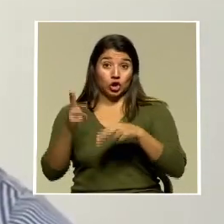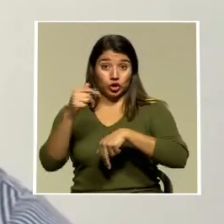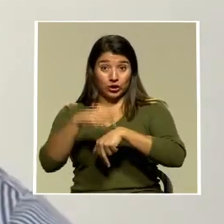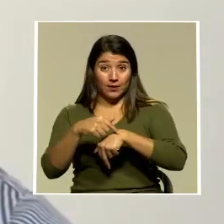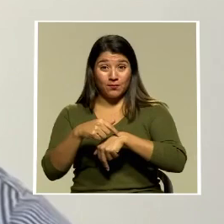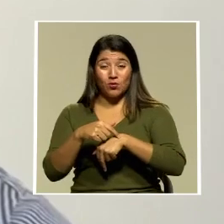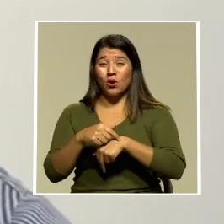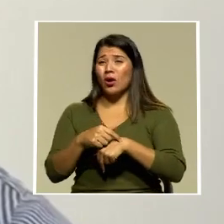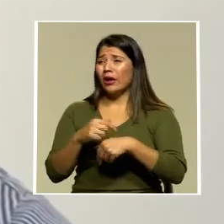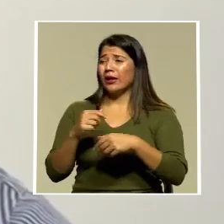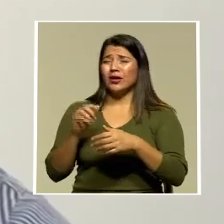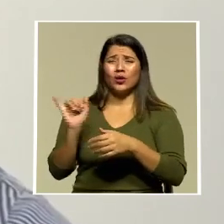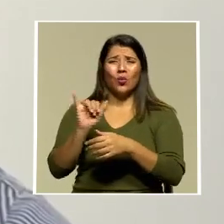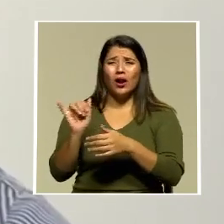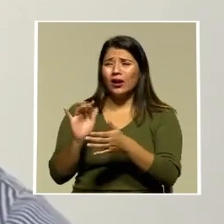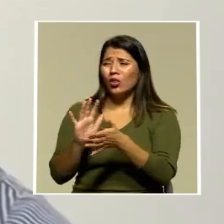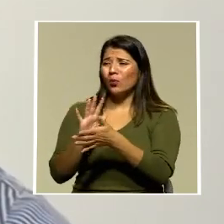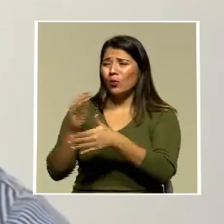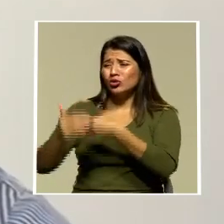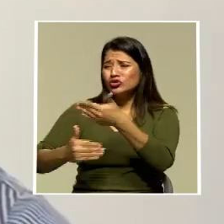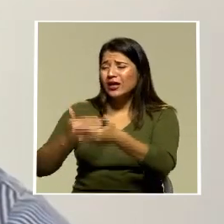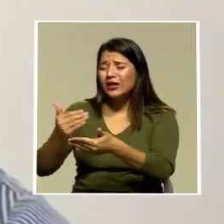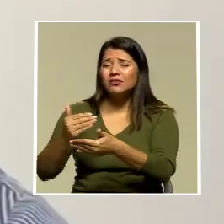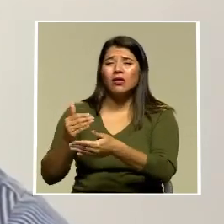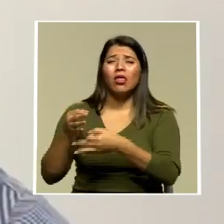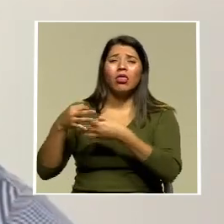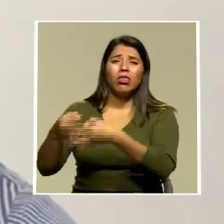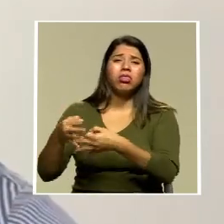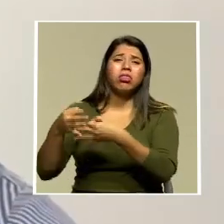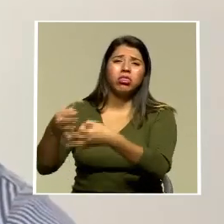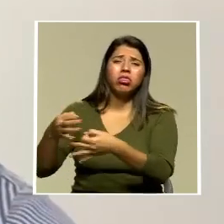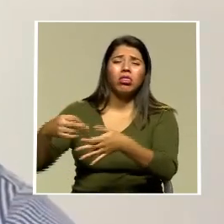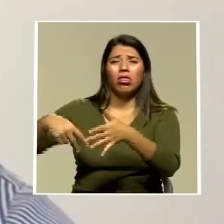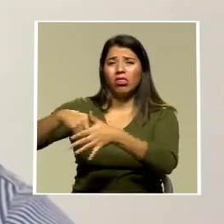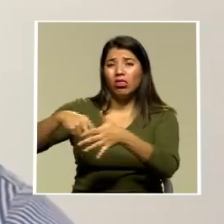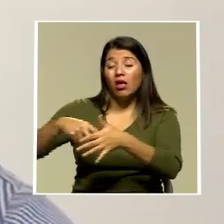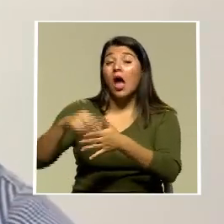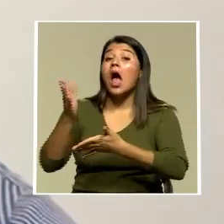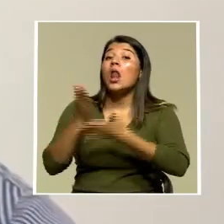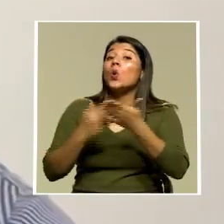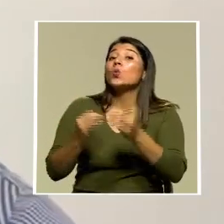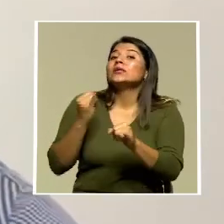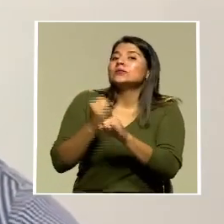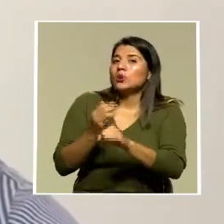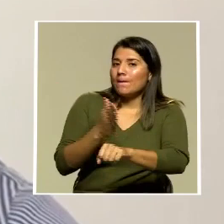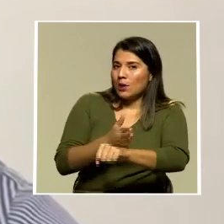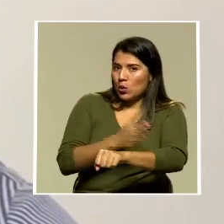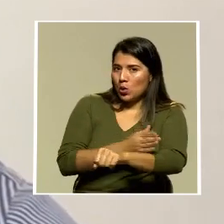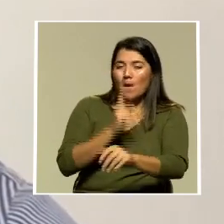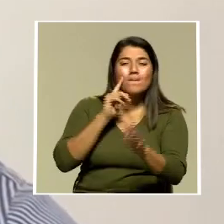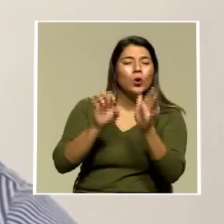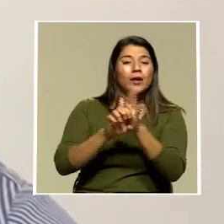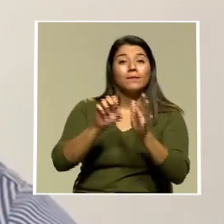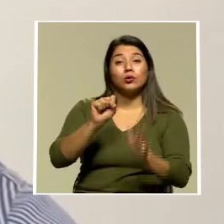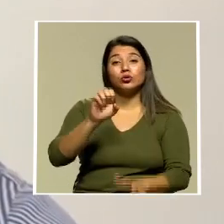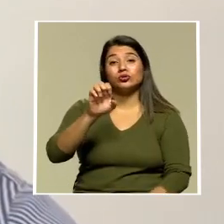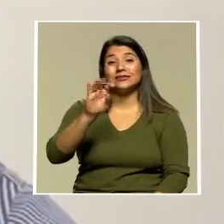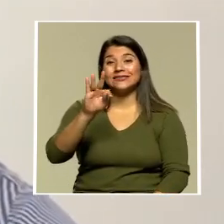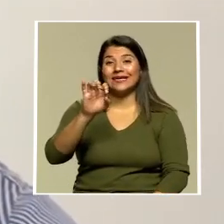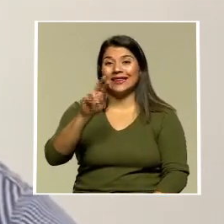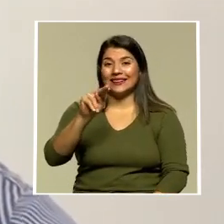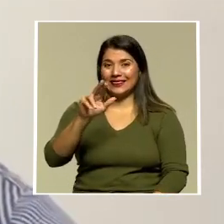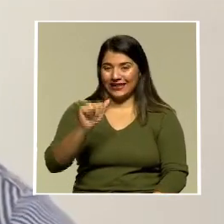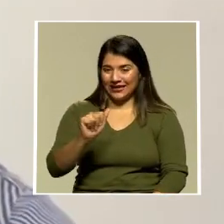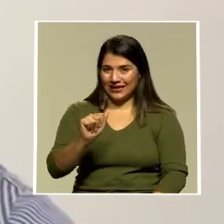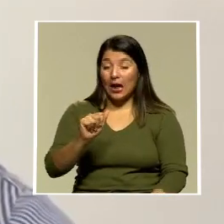trámite siguen siendo complicados. Algunas instituciones han mejorado los trámites como Setena, pero es porque tienen un volumen